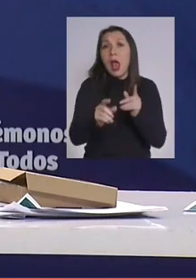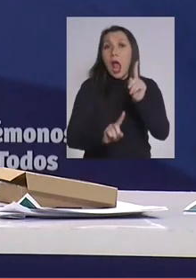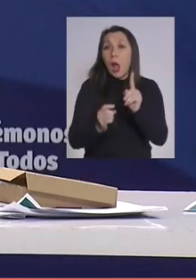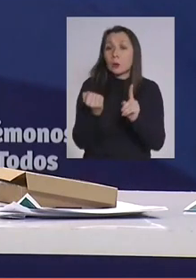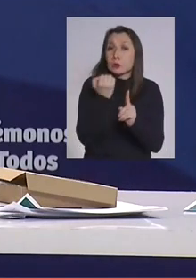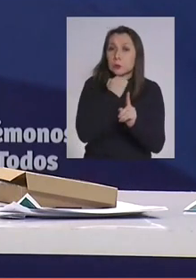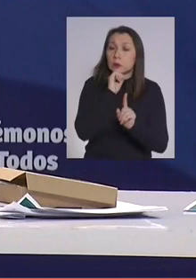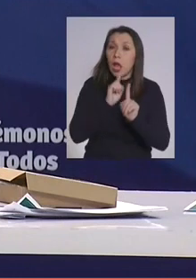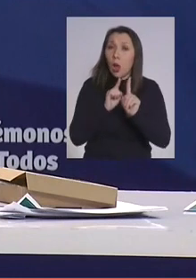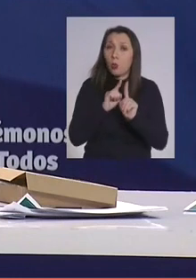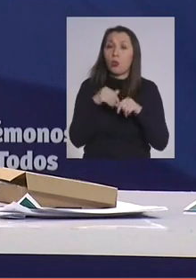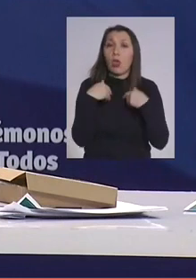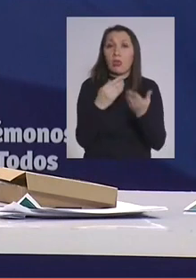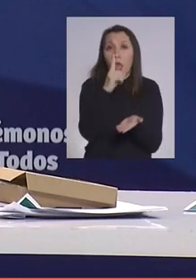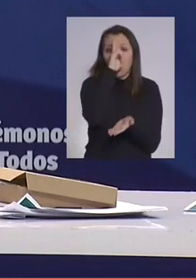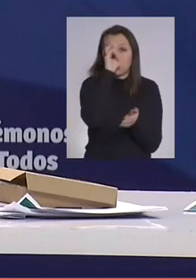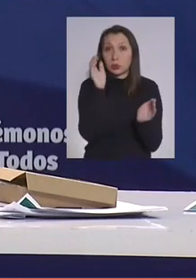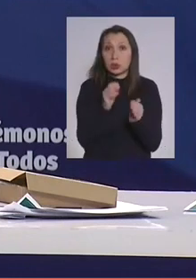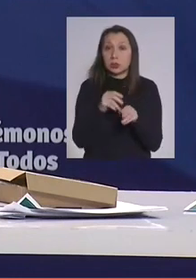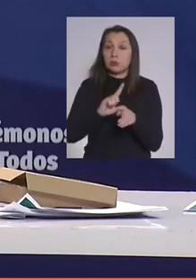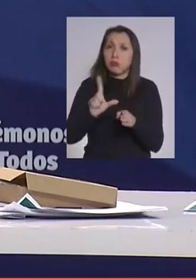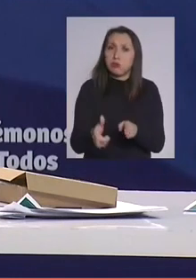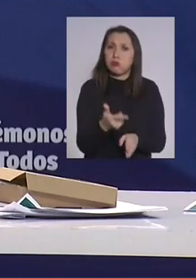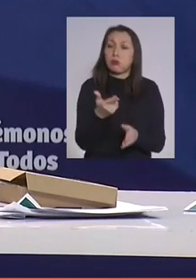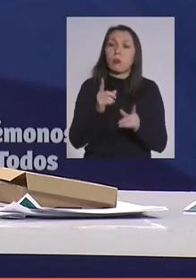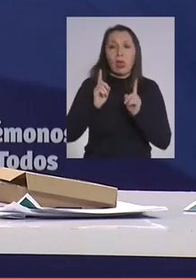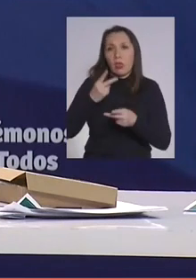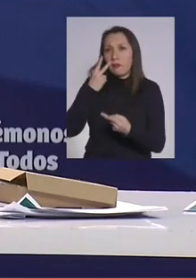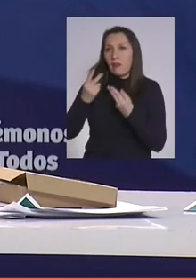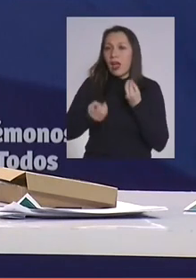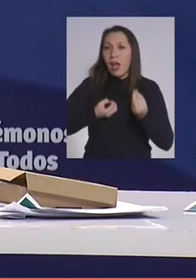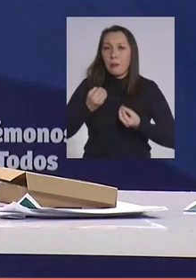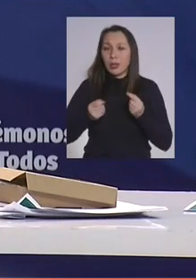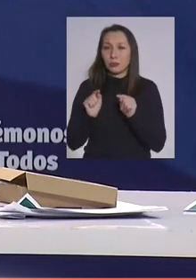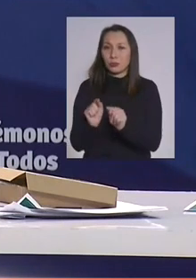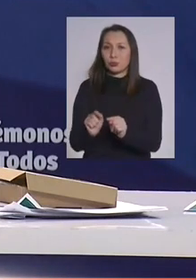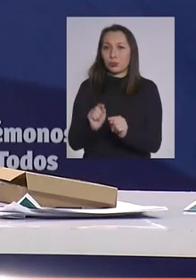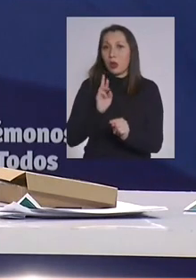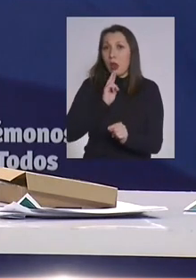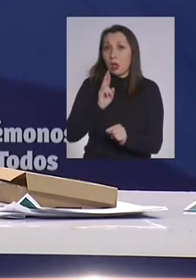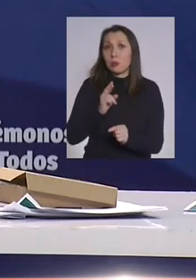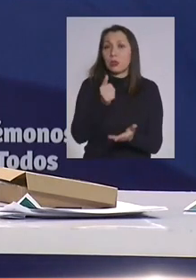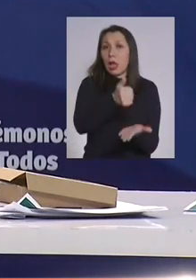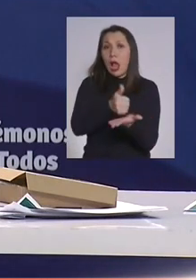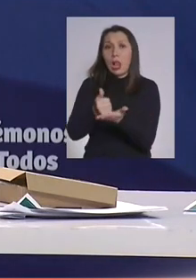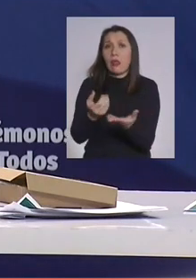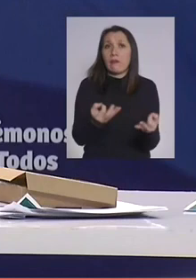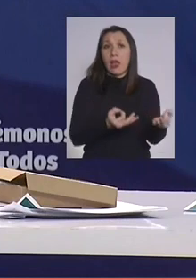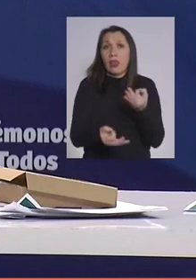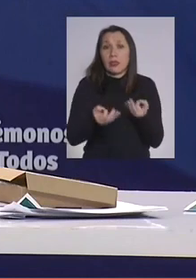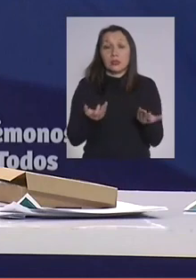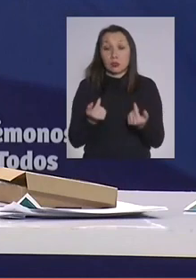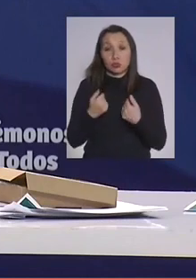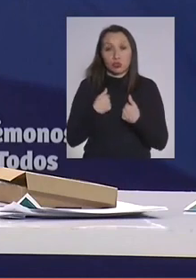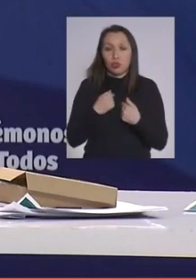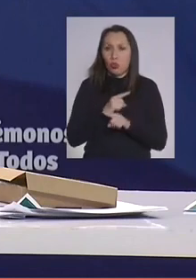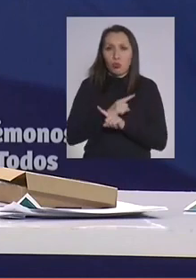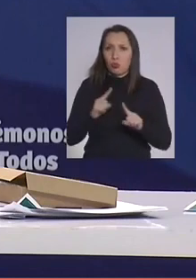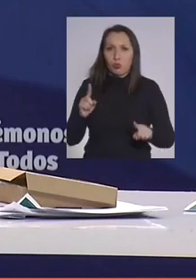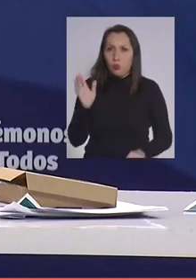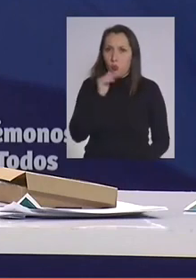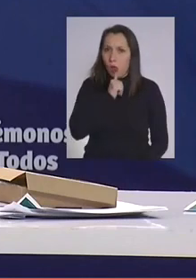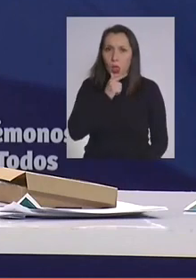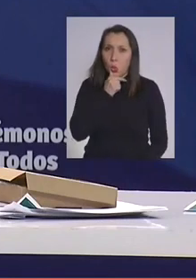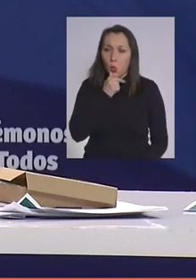traspiés en entregarlos a la atención primaria habrá que ver digamos la respuesta de los alcaldes pero yo no dudo